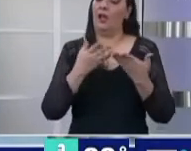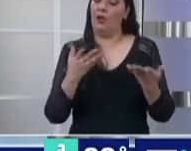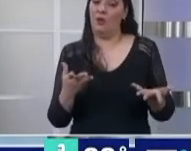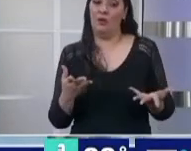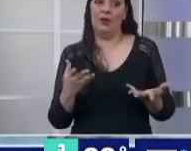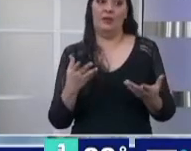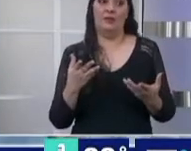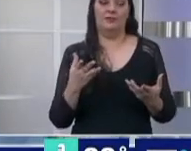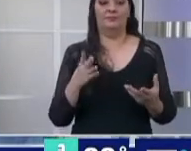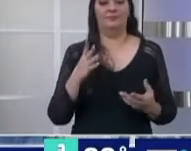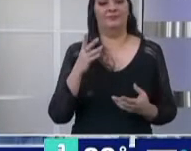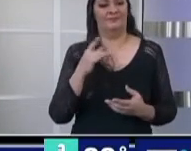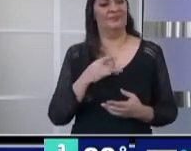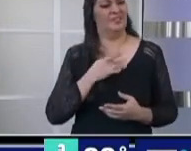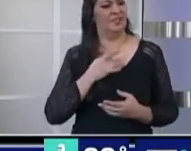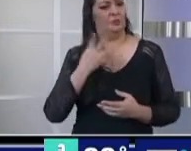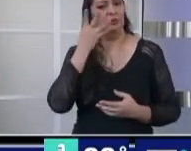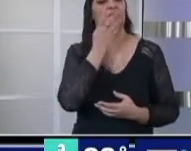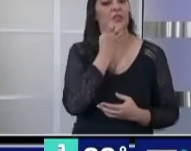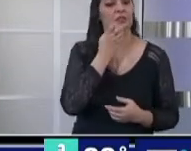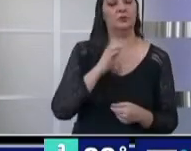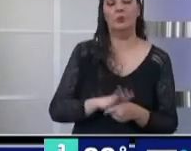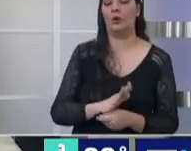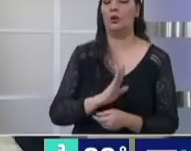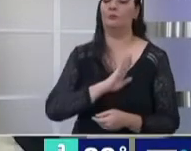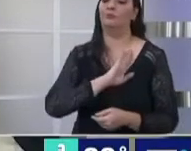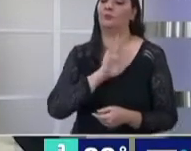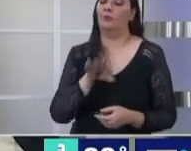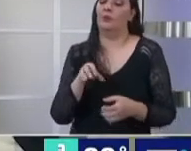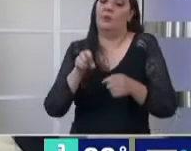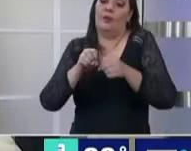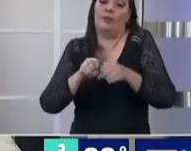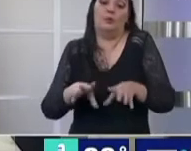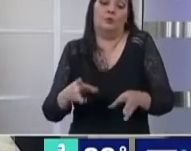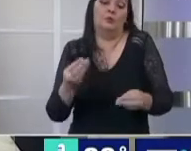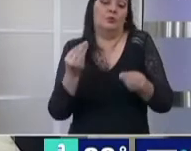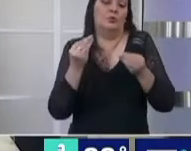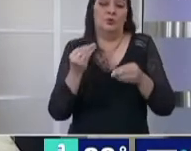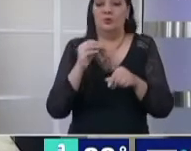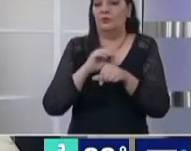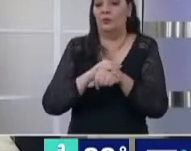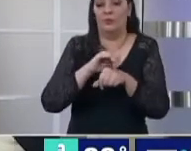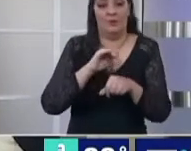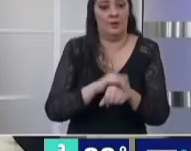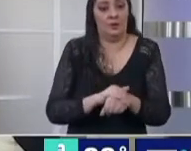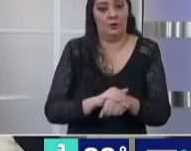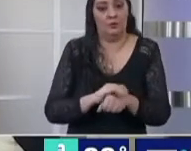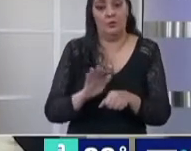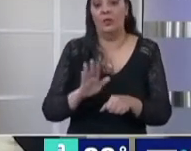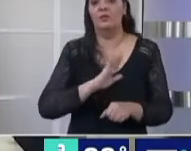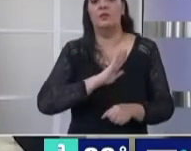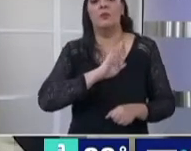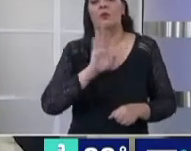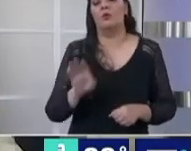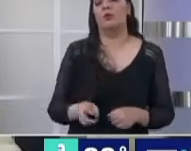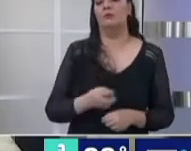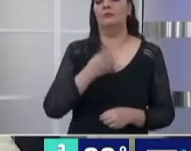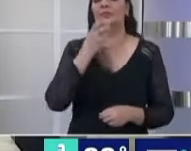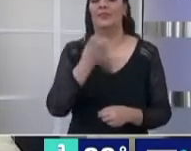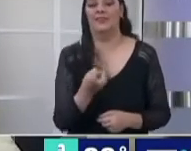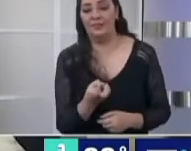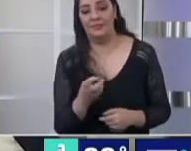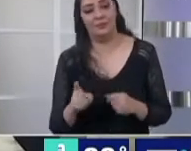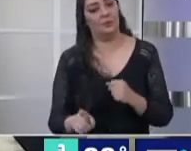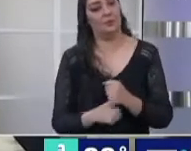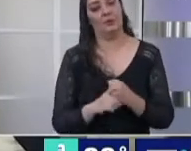hemos perdido muchos amigos, amigas que perdieron la vida en esta batalla. Más de